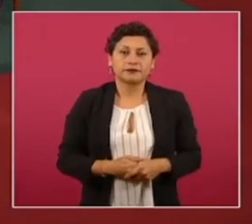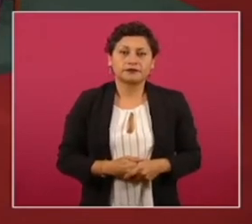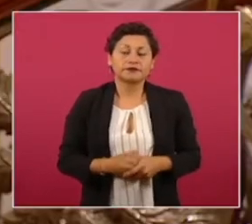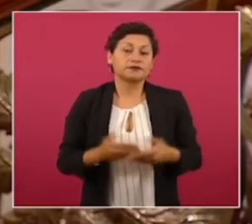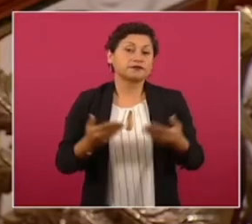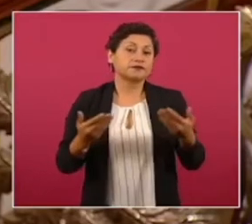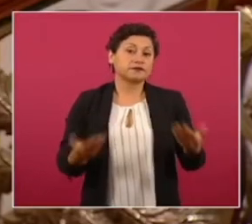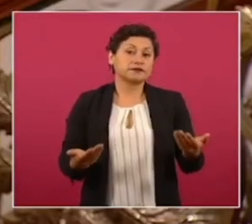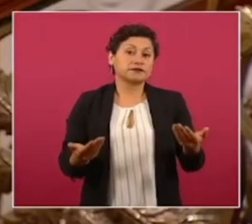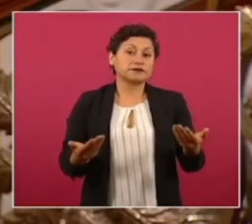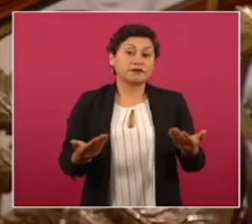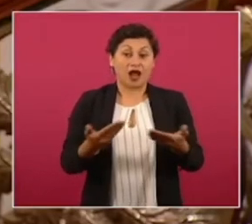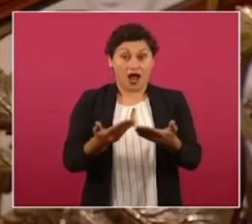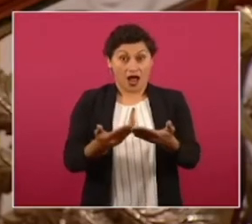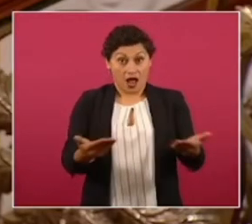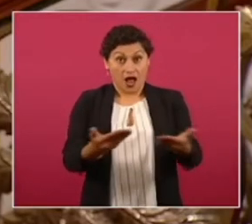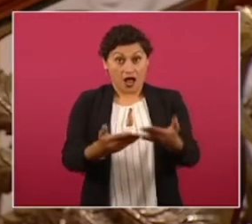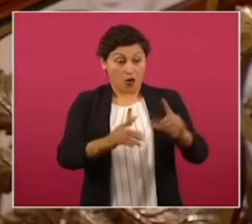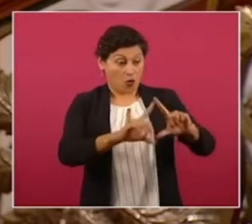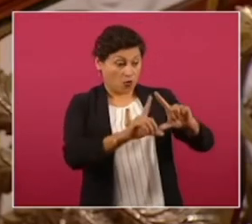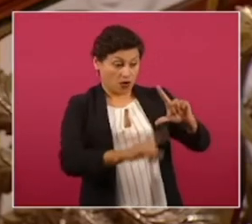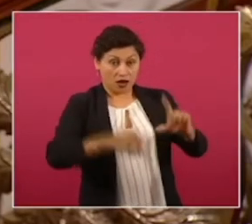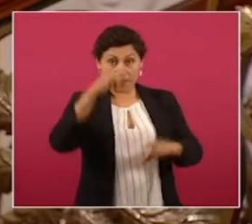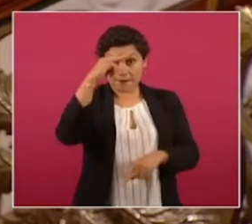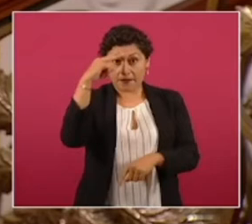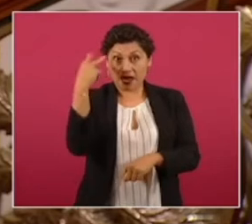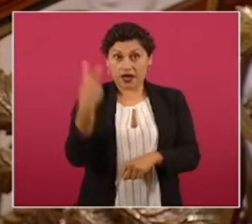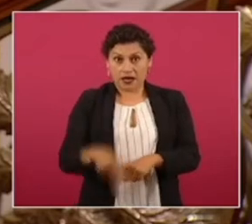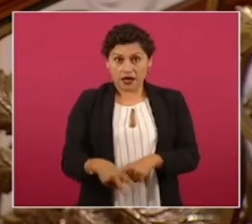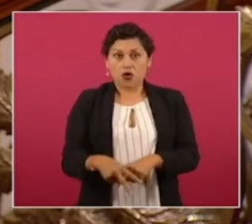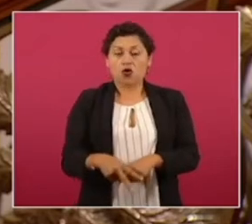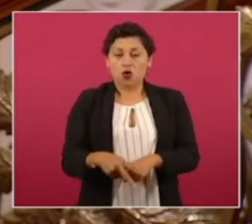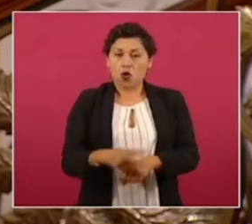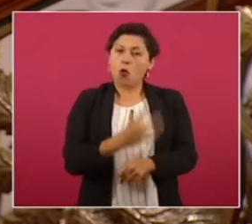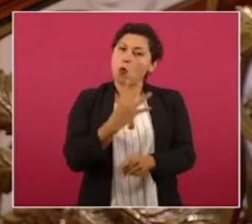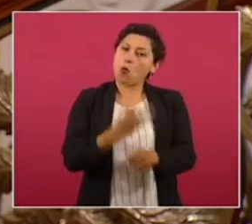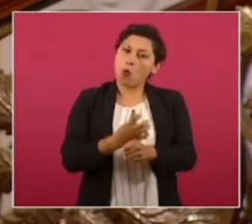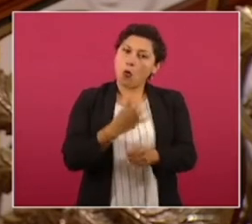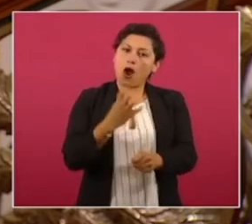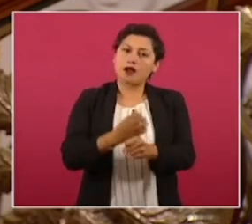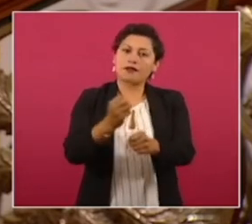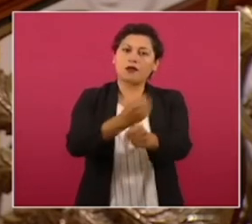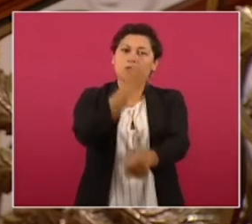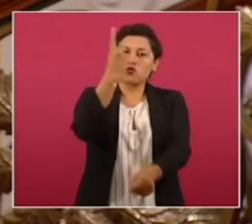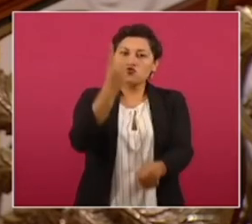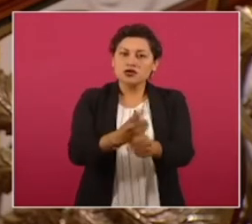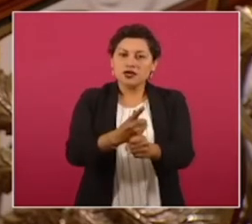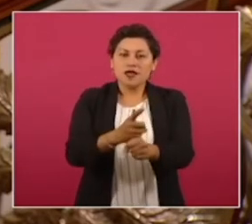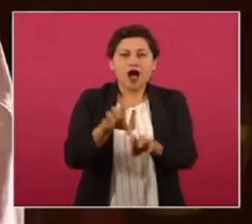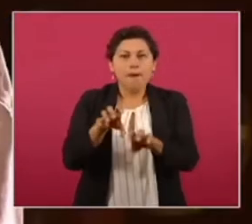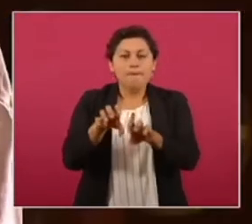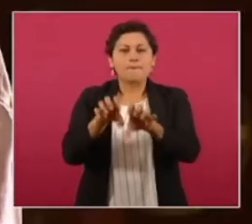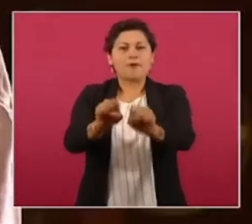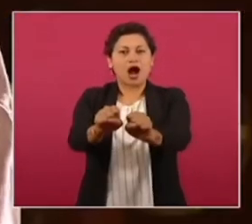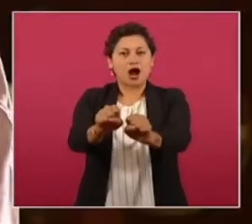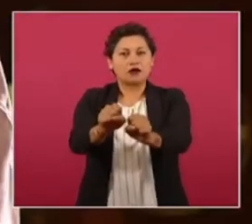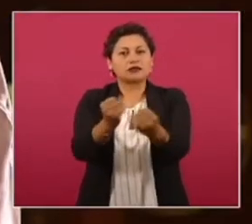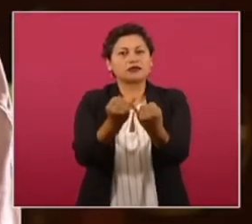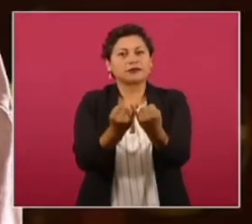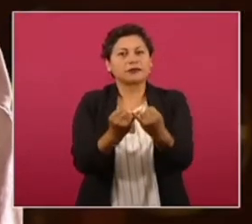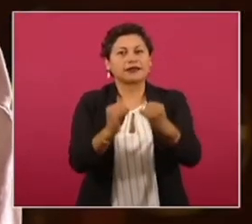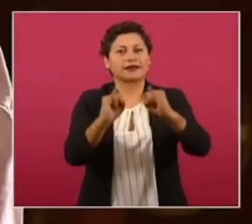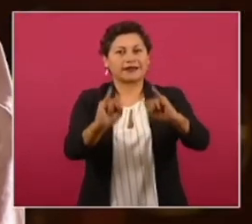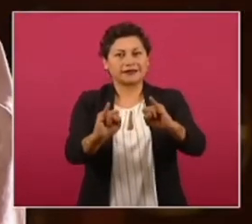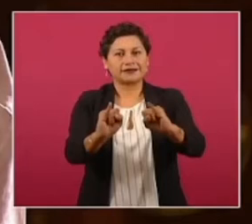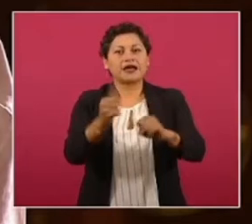México vive una cuarta oportunidad para consolidar su independencia y su papel en el concierto de